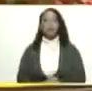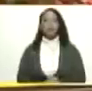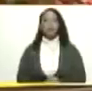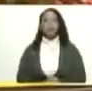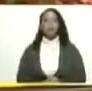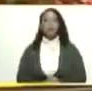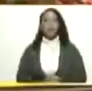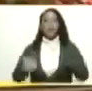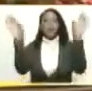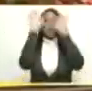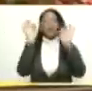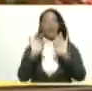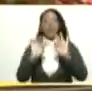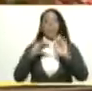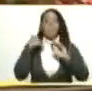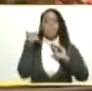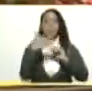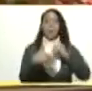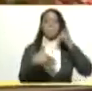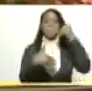que de manera secuencial